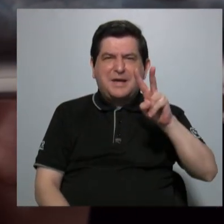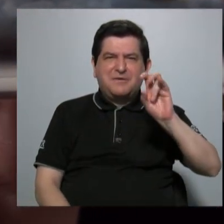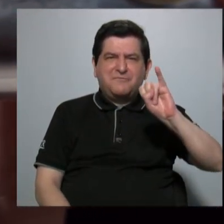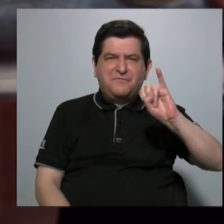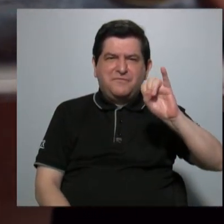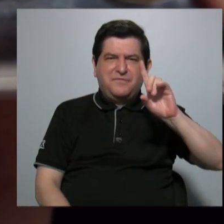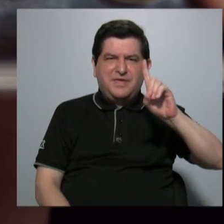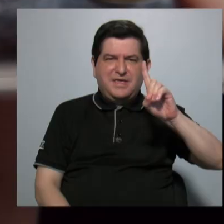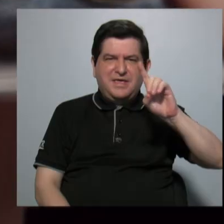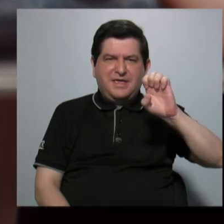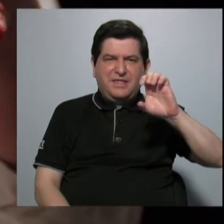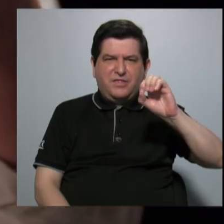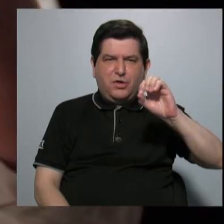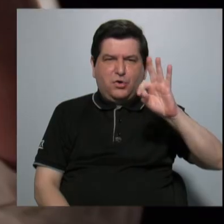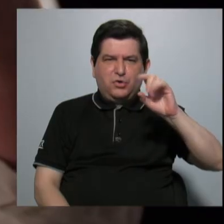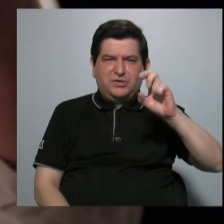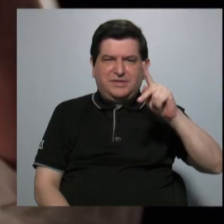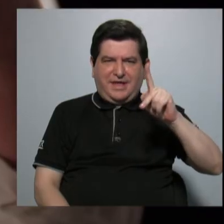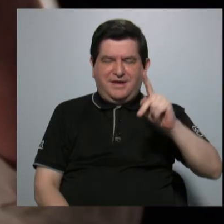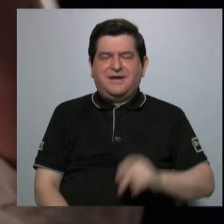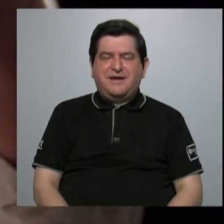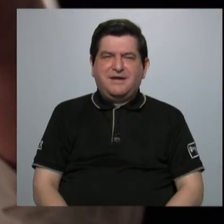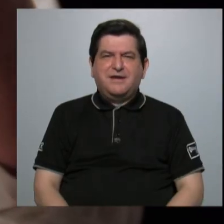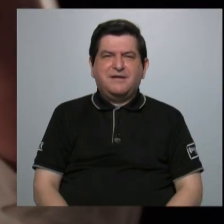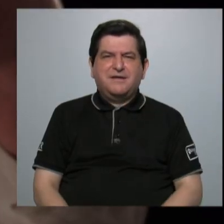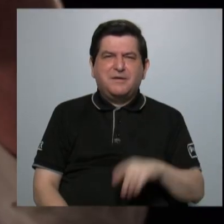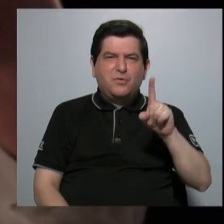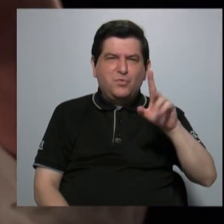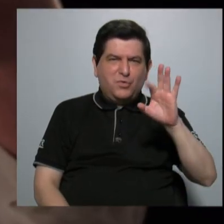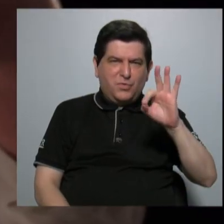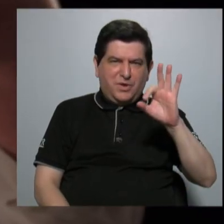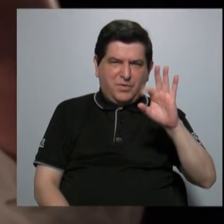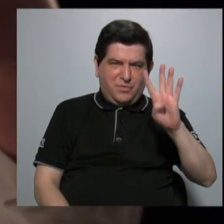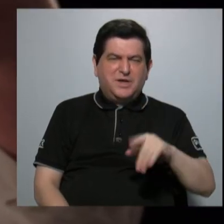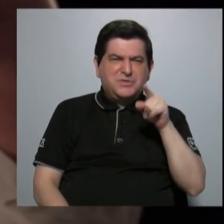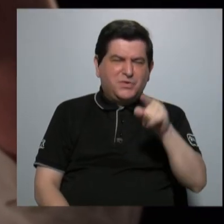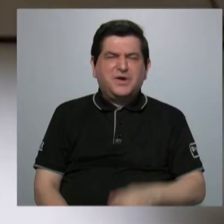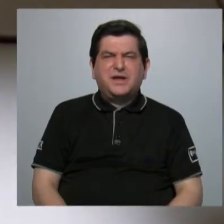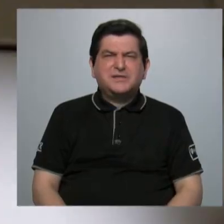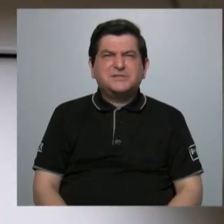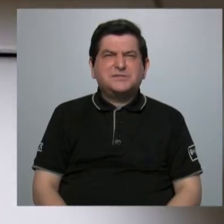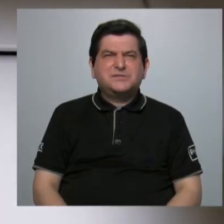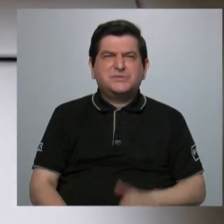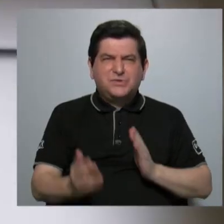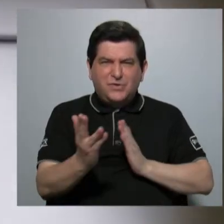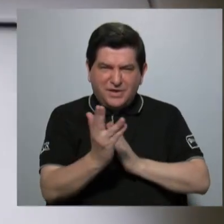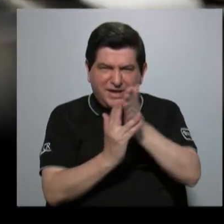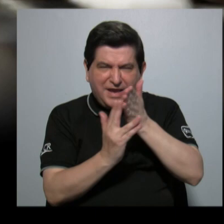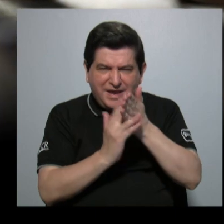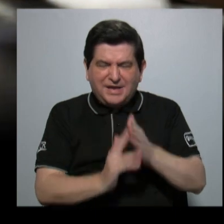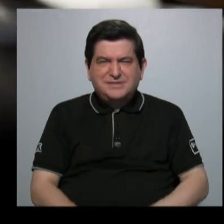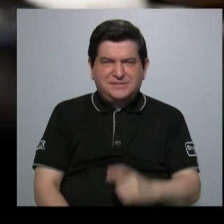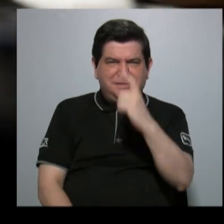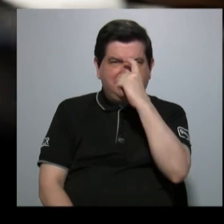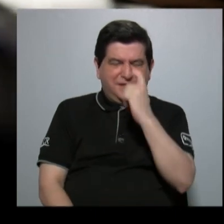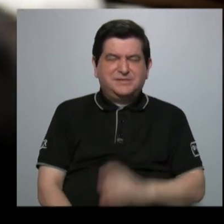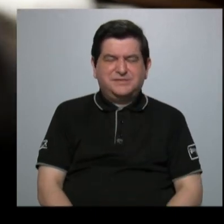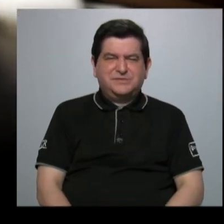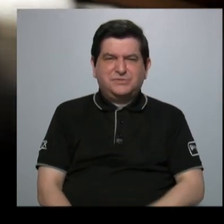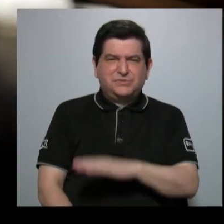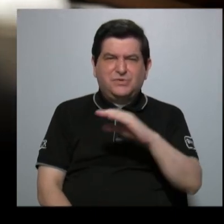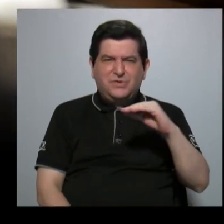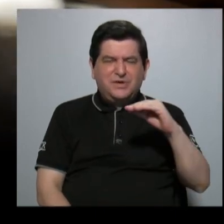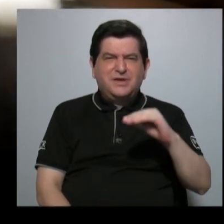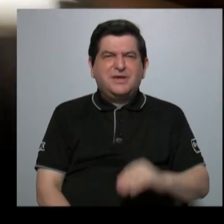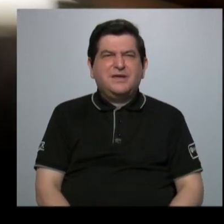Videotech, ¿verdad? Eso queda en la entrada a Escazú, entre San José y Escazú,